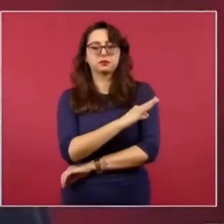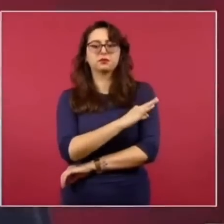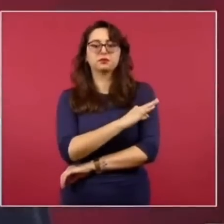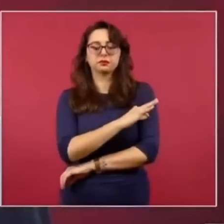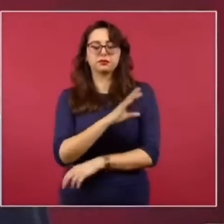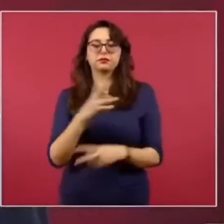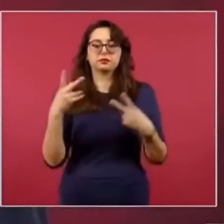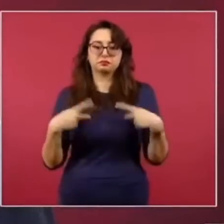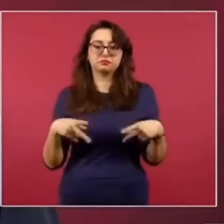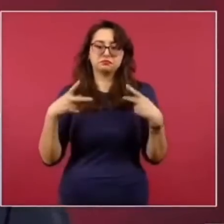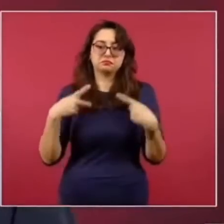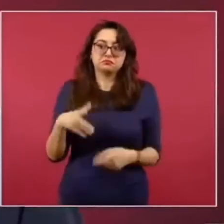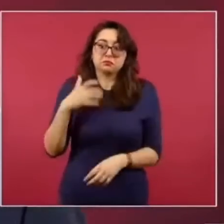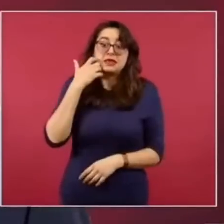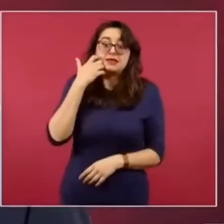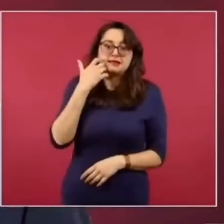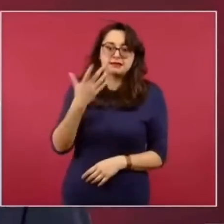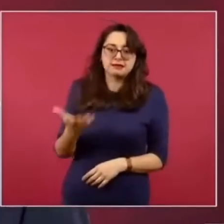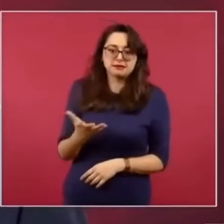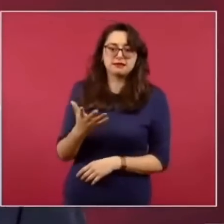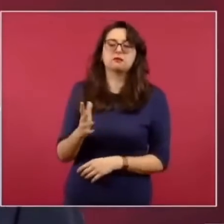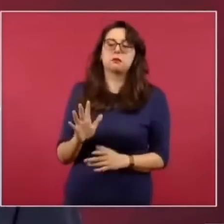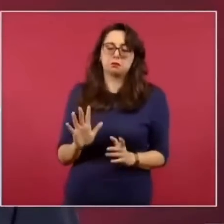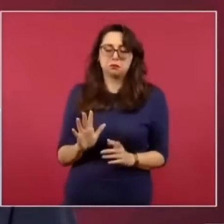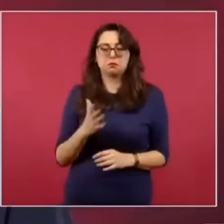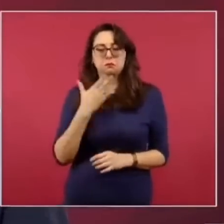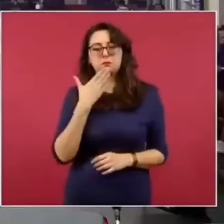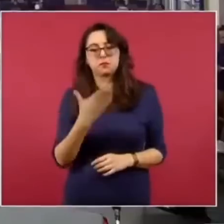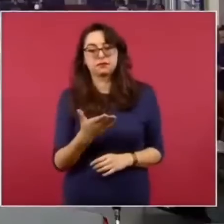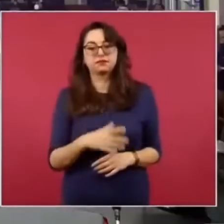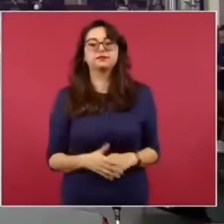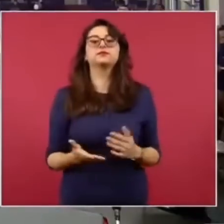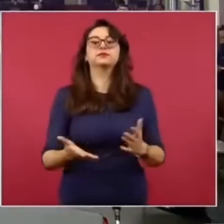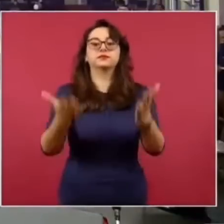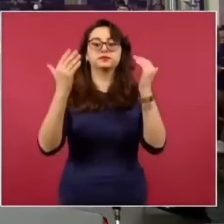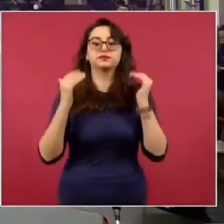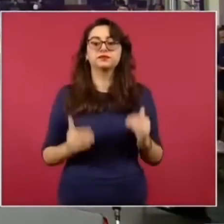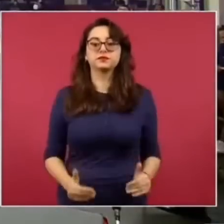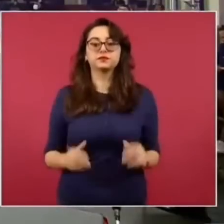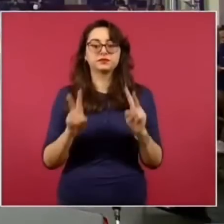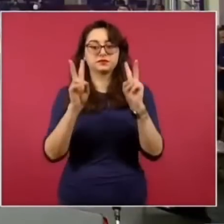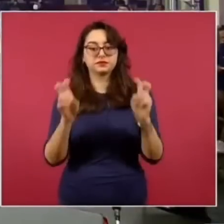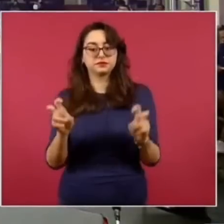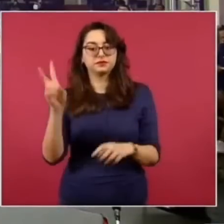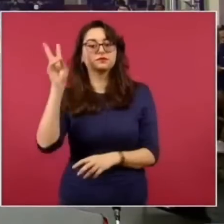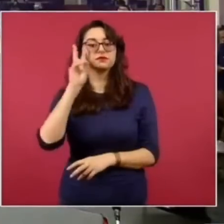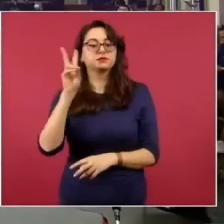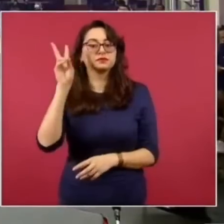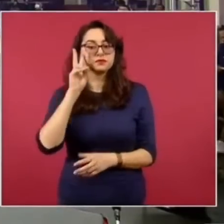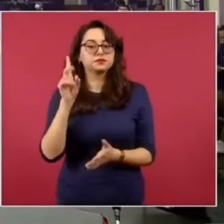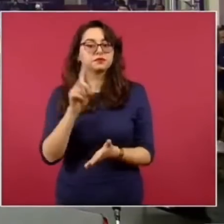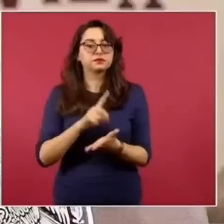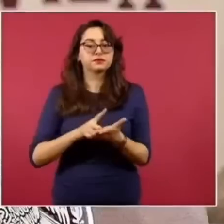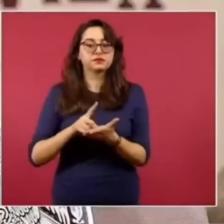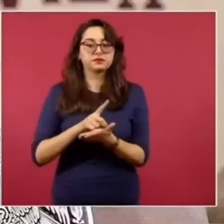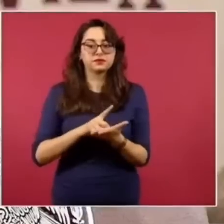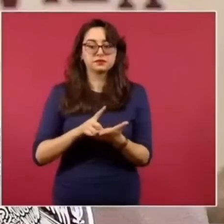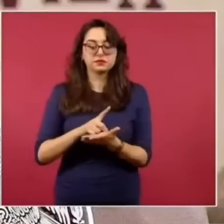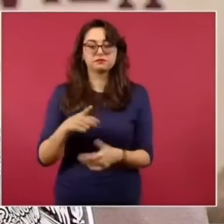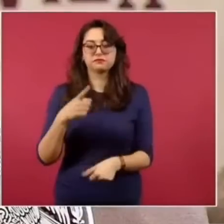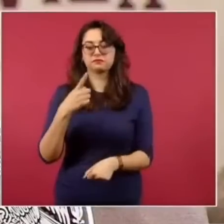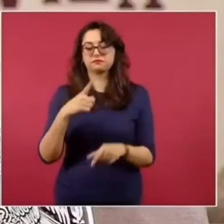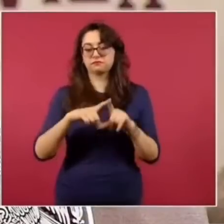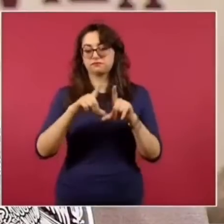en voluntad de vacunarse. Cambiamos de tema y nos vamos a adicciones. Primero quiero dar una buena noticia para la